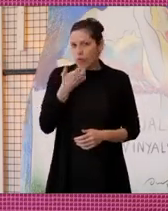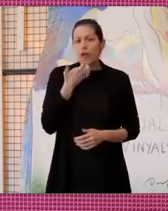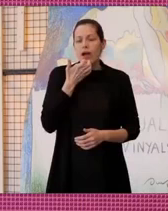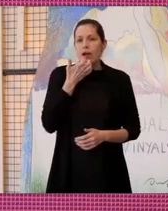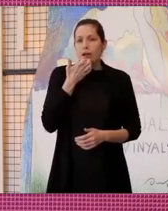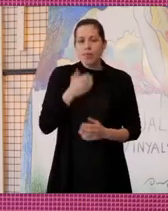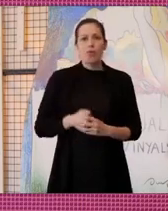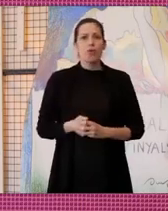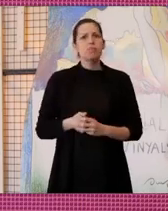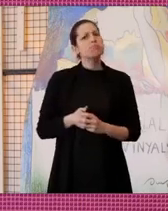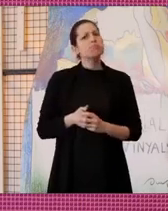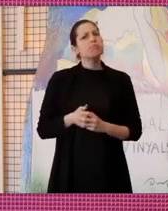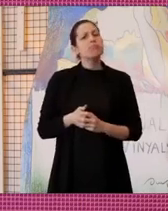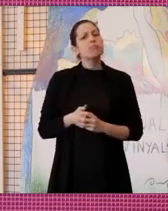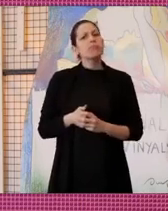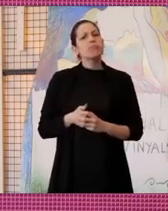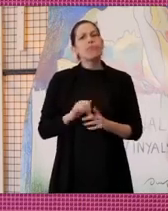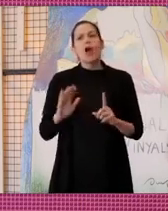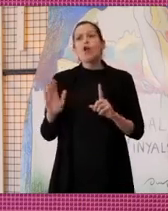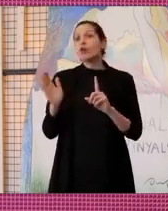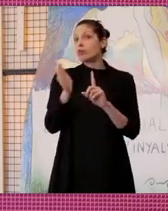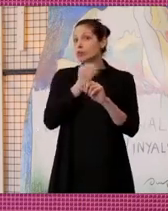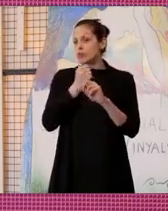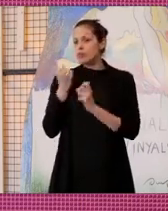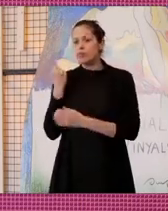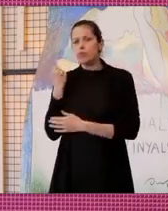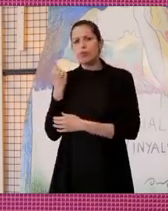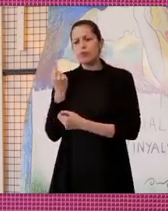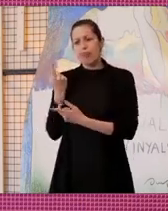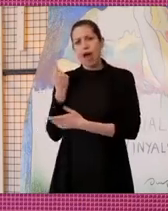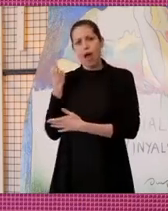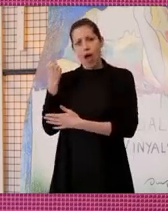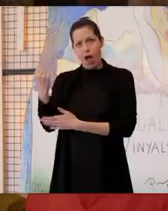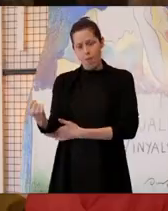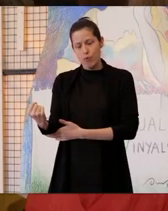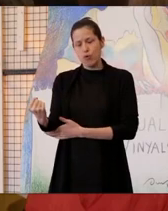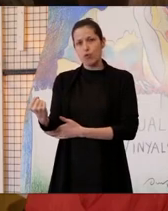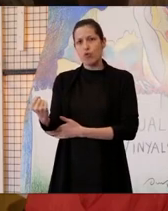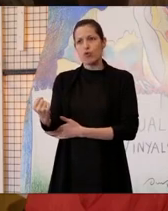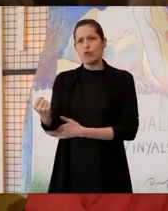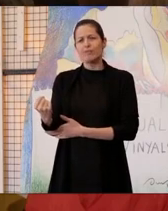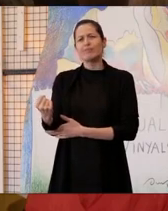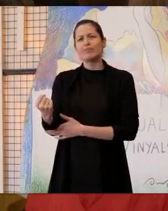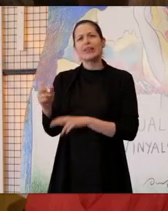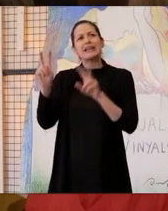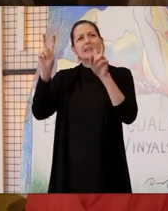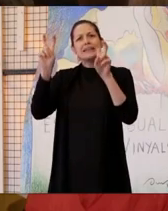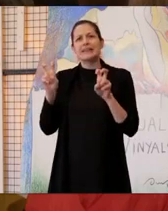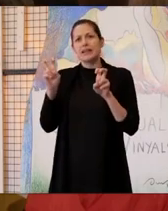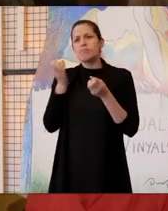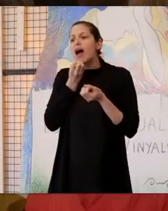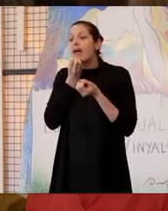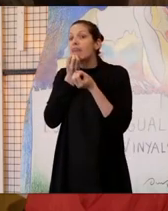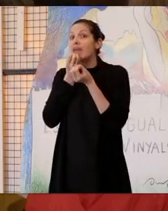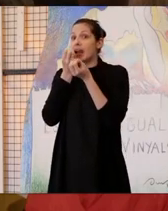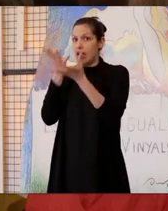Cómo conseguimos apoyar la la declaración de la del Consejo